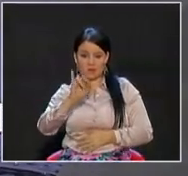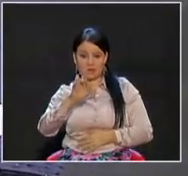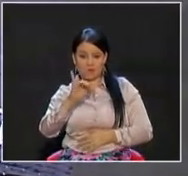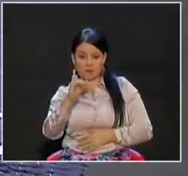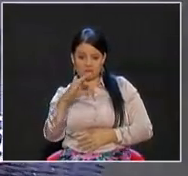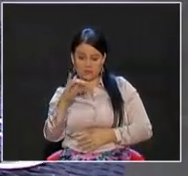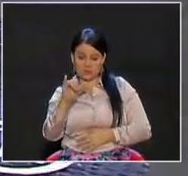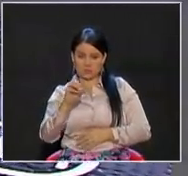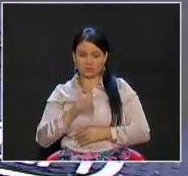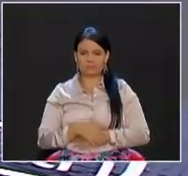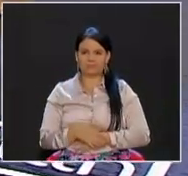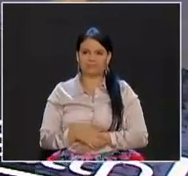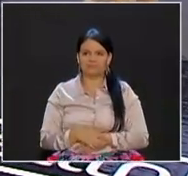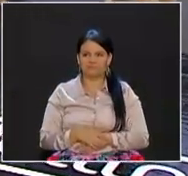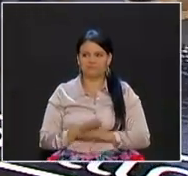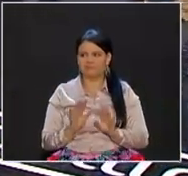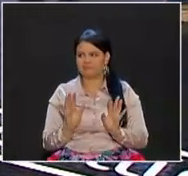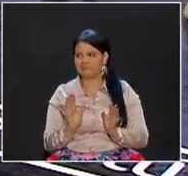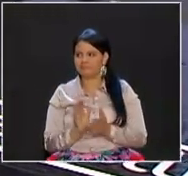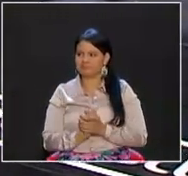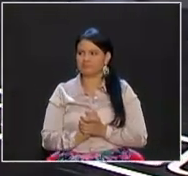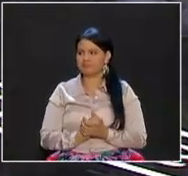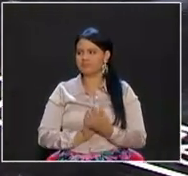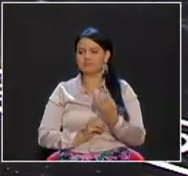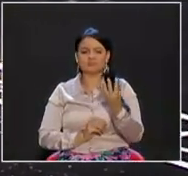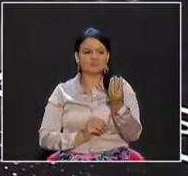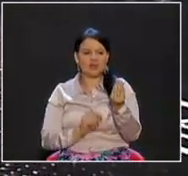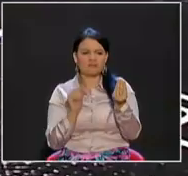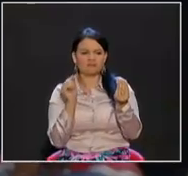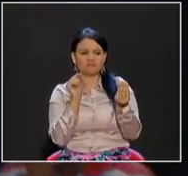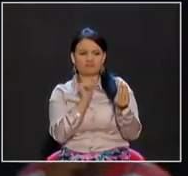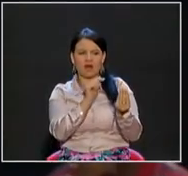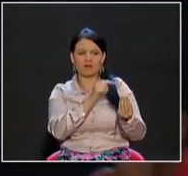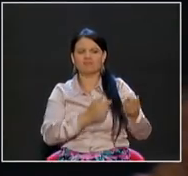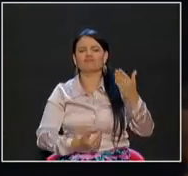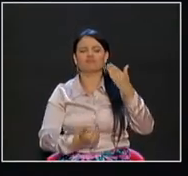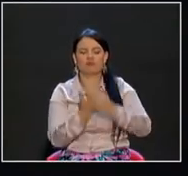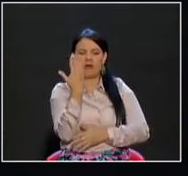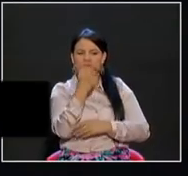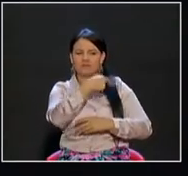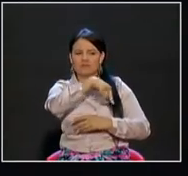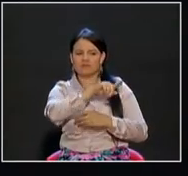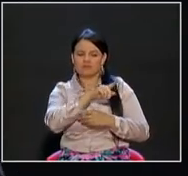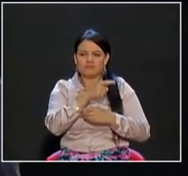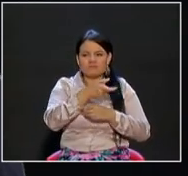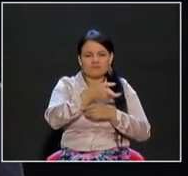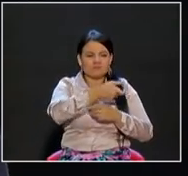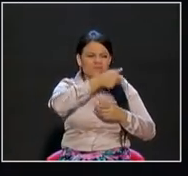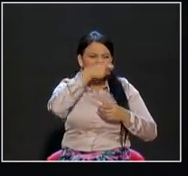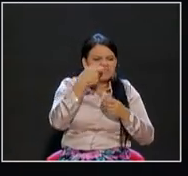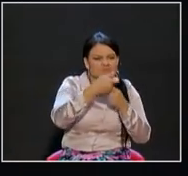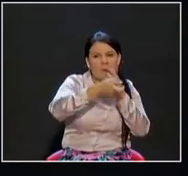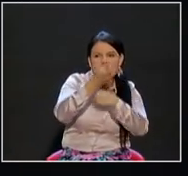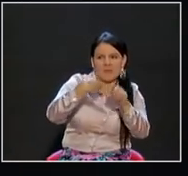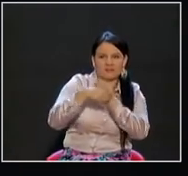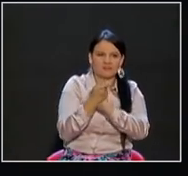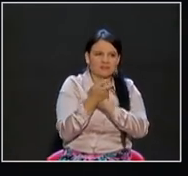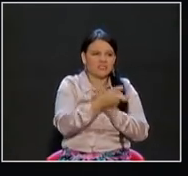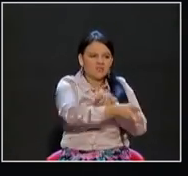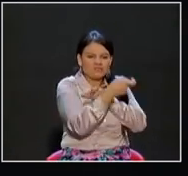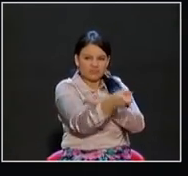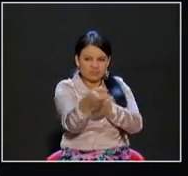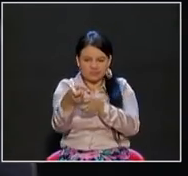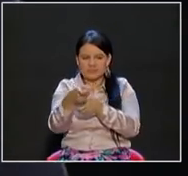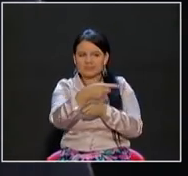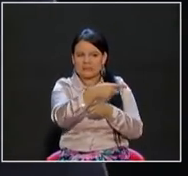trayectos han ido copando los rincones de antioquia son organizaciones criminales internacionales que